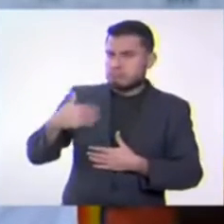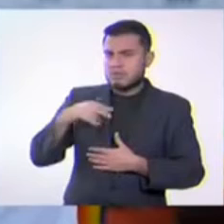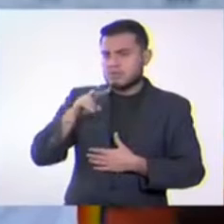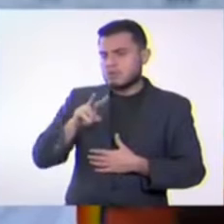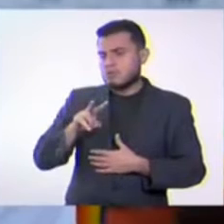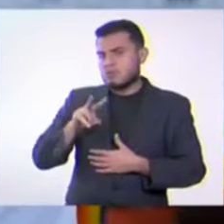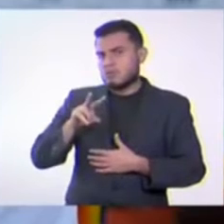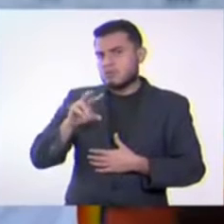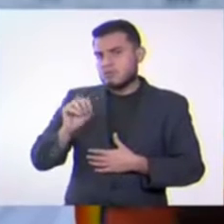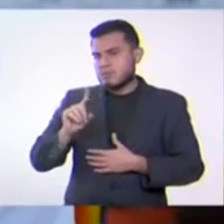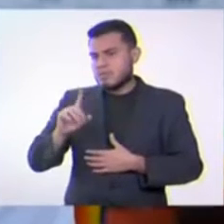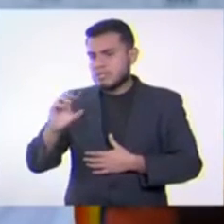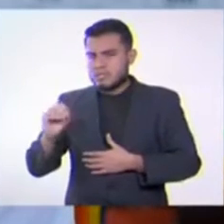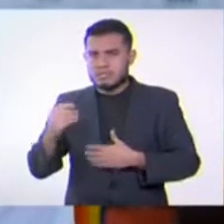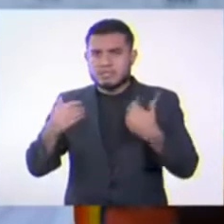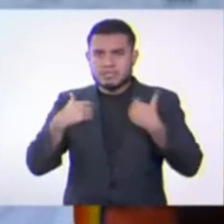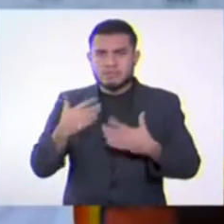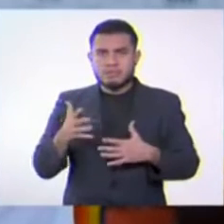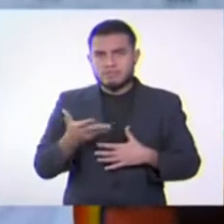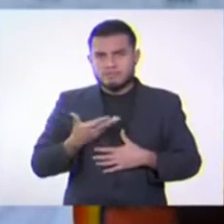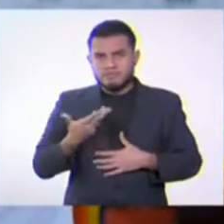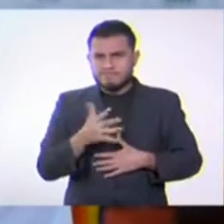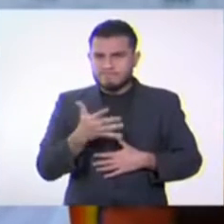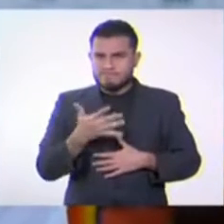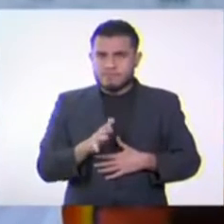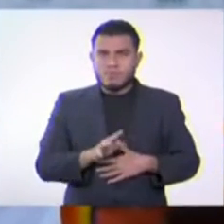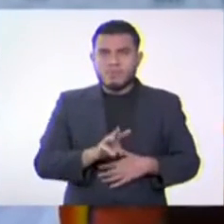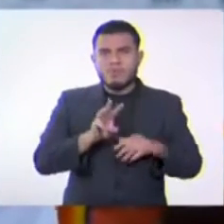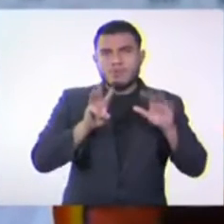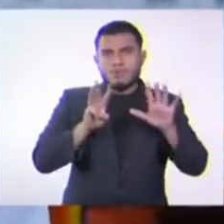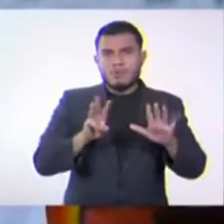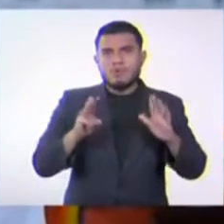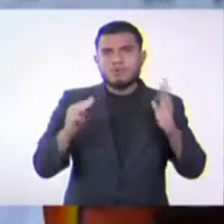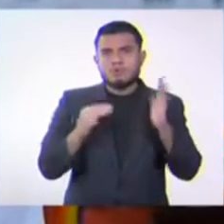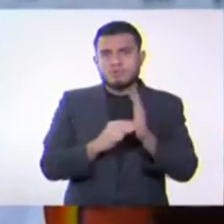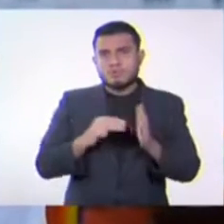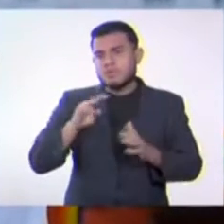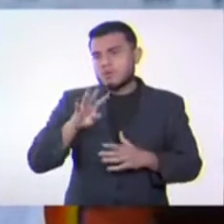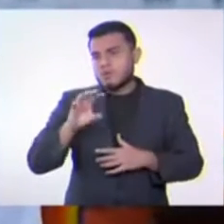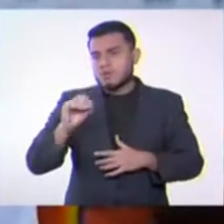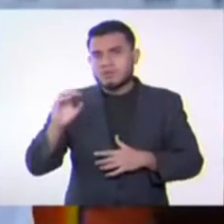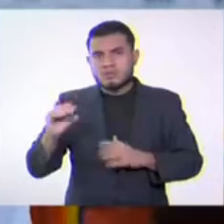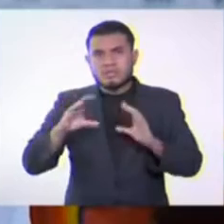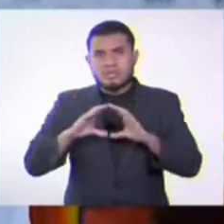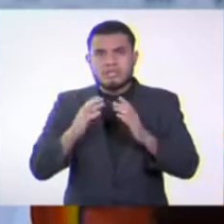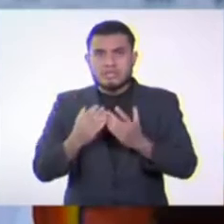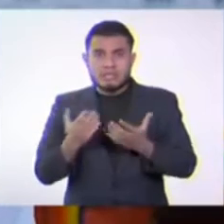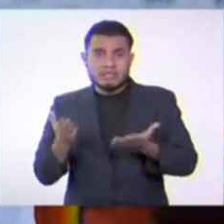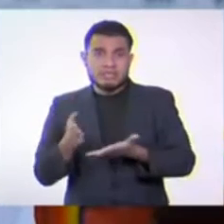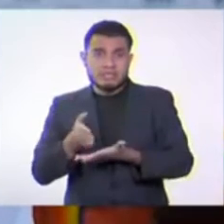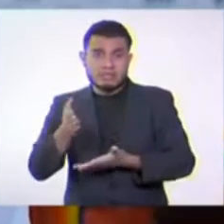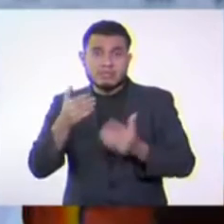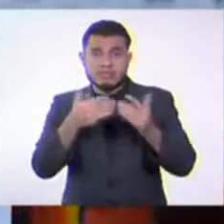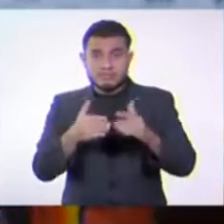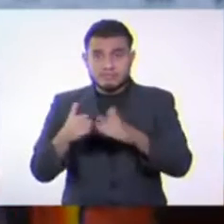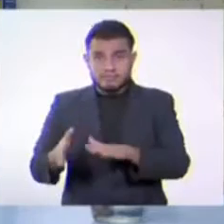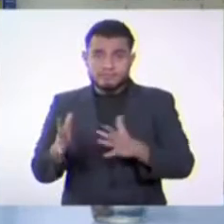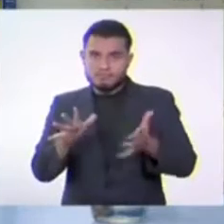2010 indicaban que teníamos aproximadamente unas 8.400 especies por ahí, más o